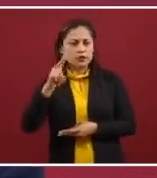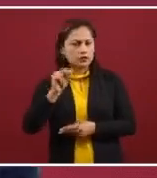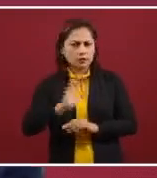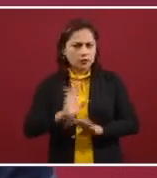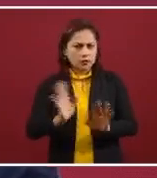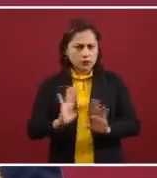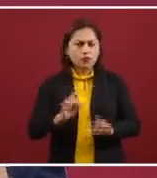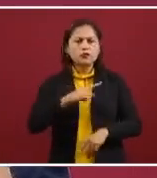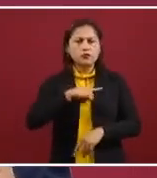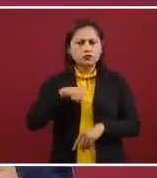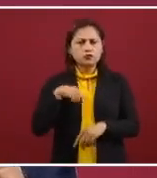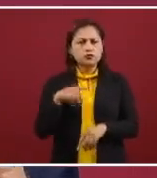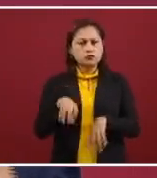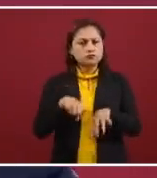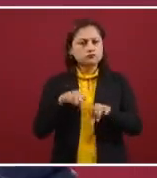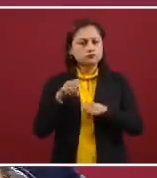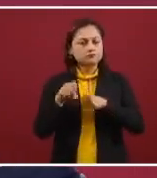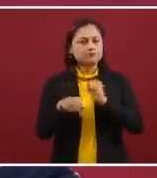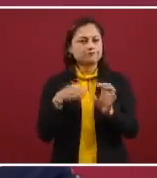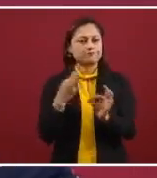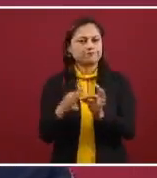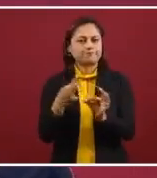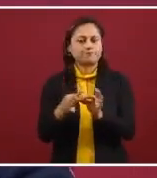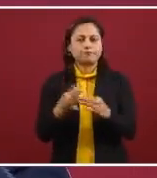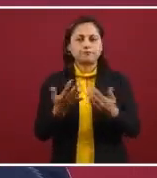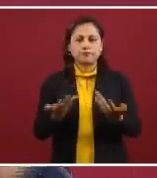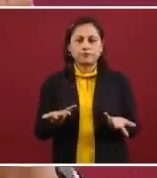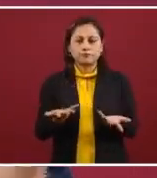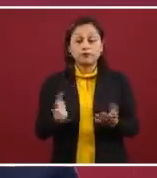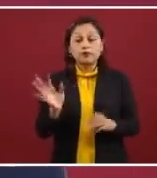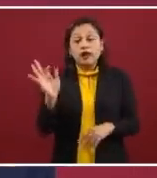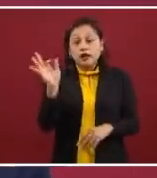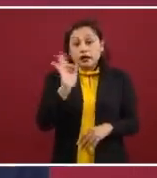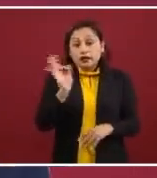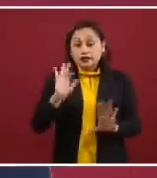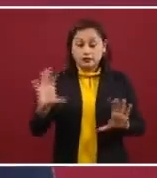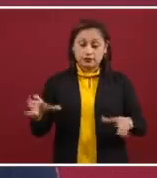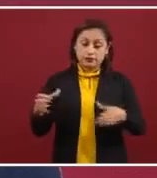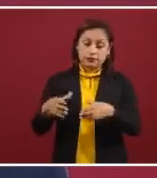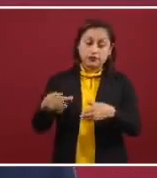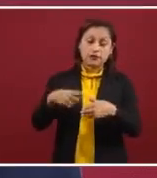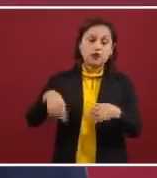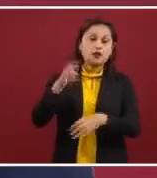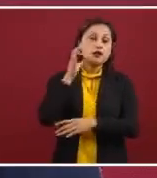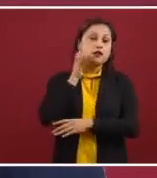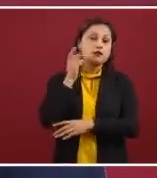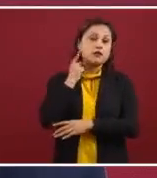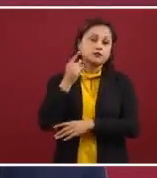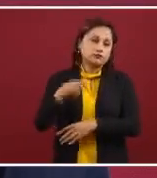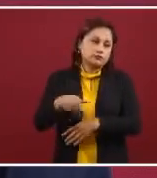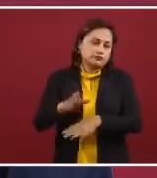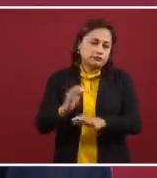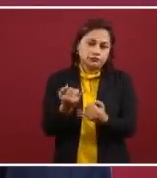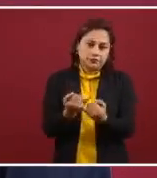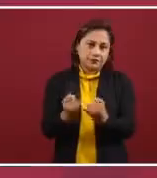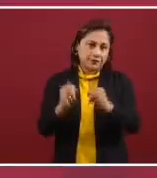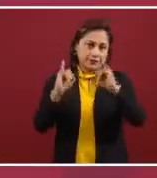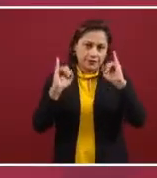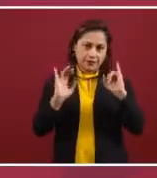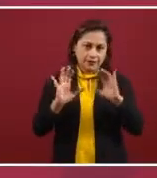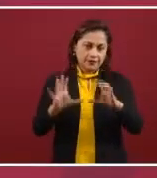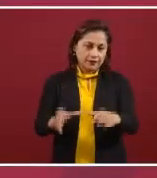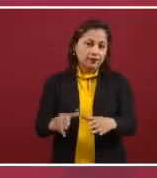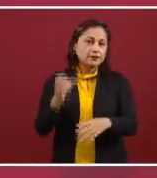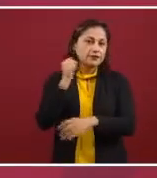Entonces, puede ser que en la Cámara, porque son autónomos, son independientes, es otro poder, el poder